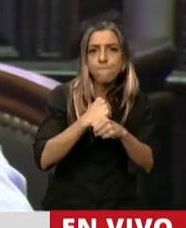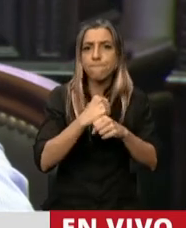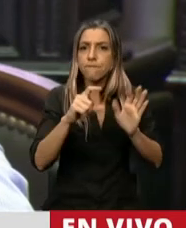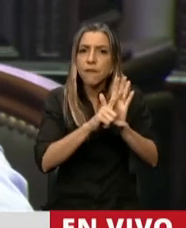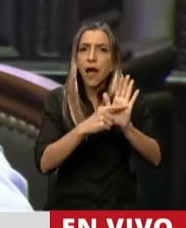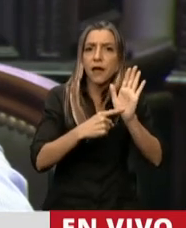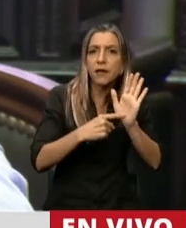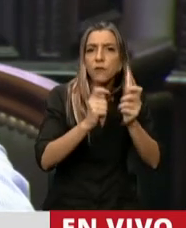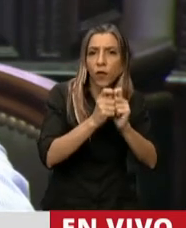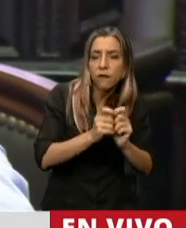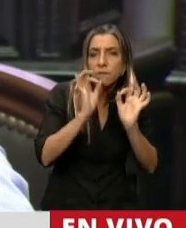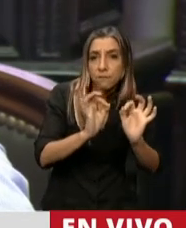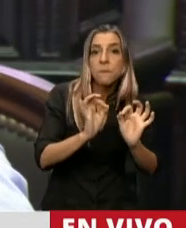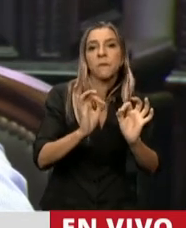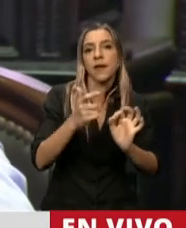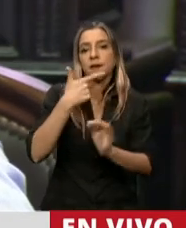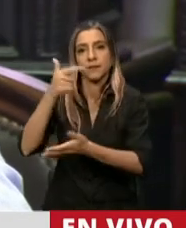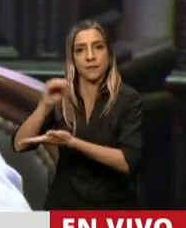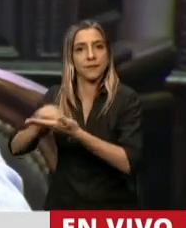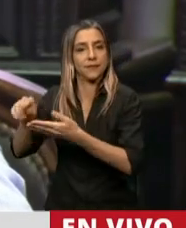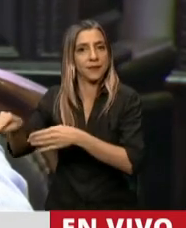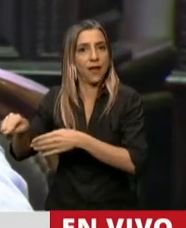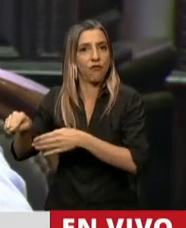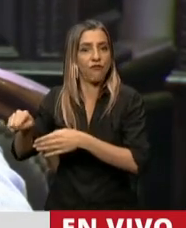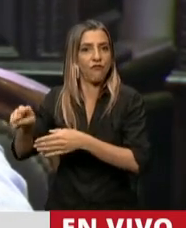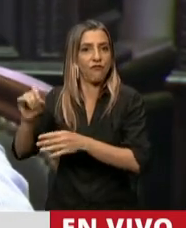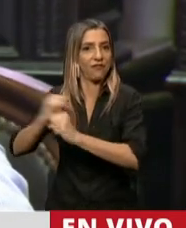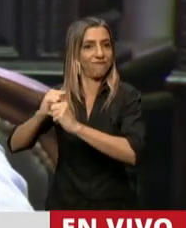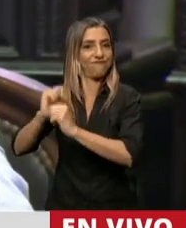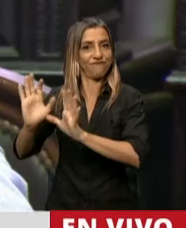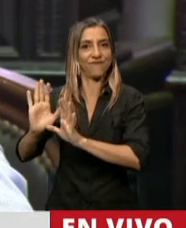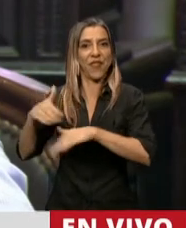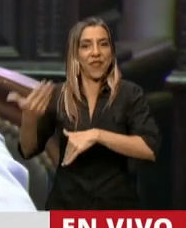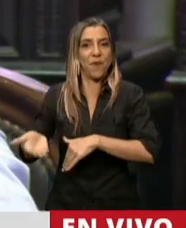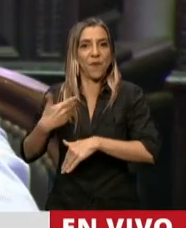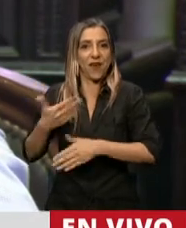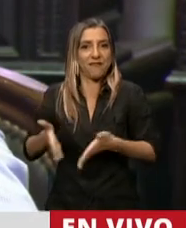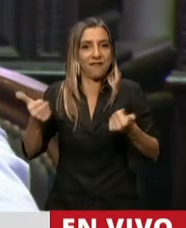que los beneficiarios no pierdan tiempo a la hora de recibir